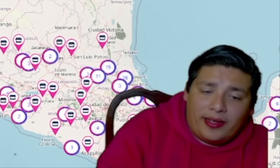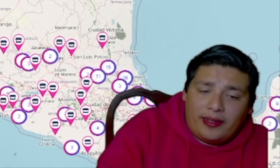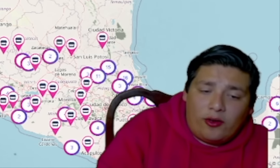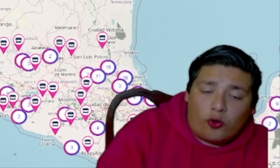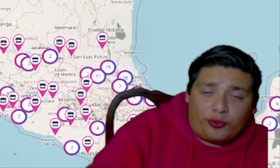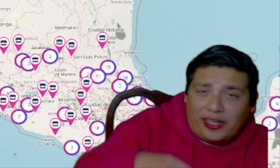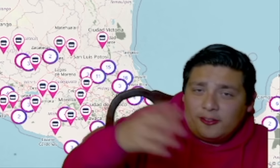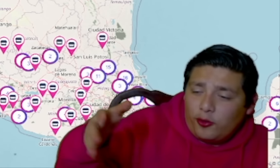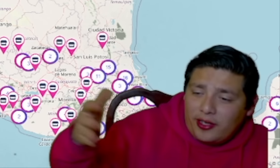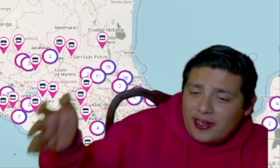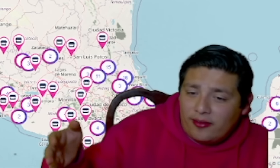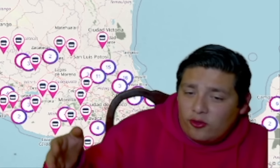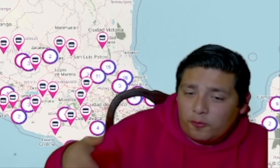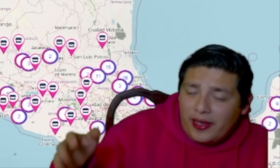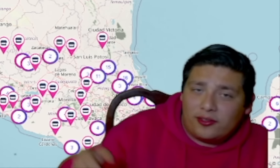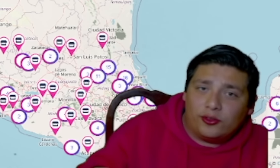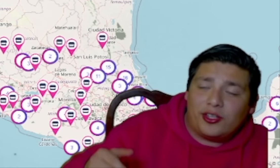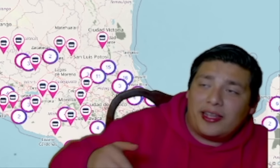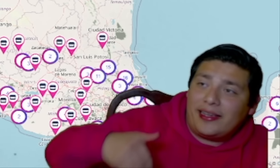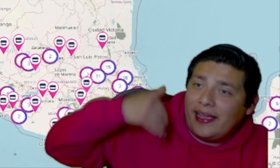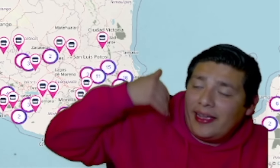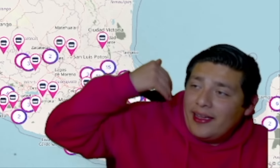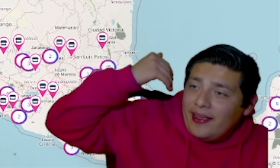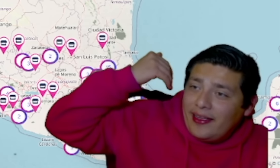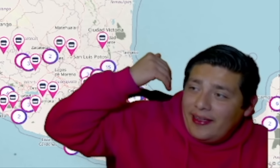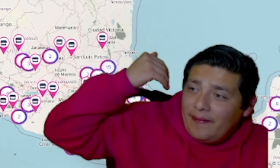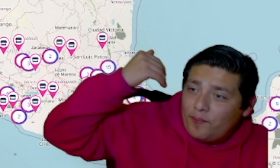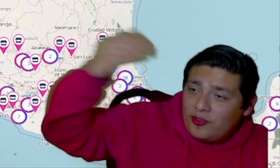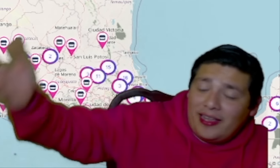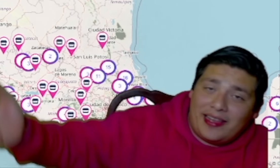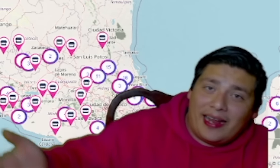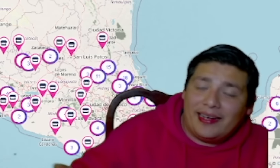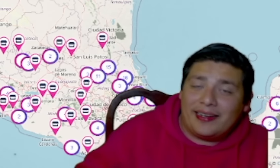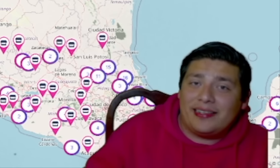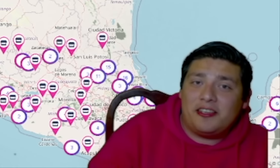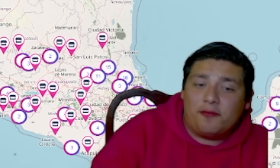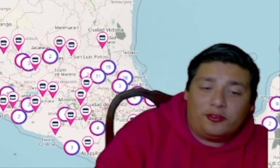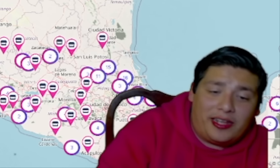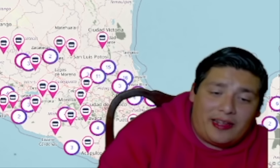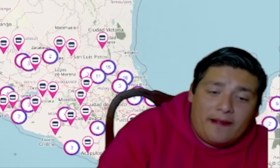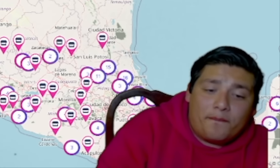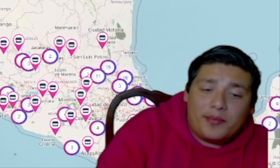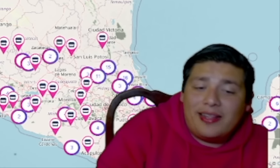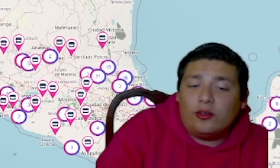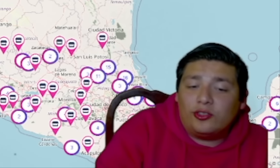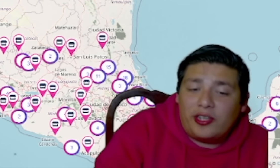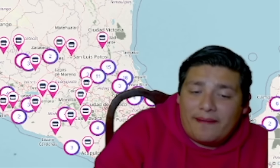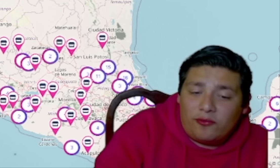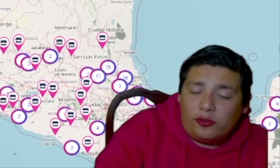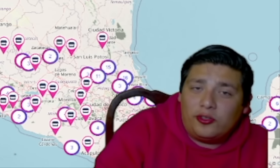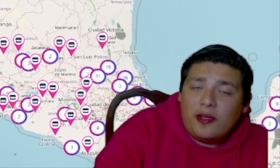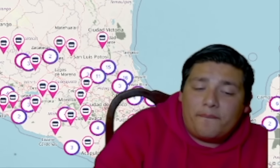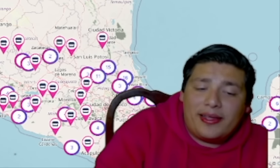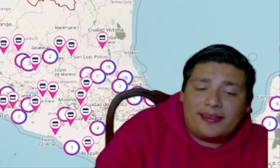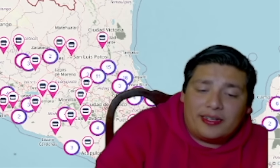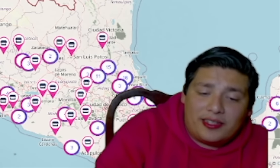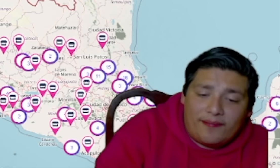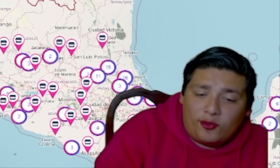cueste, lo contrates por 500 pesos y que te lleguen recibos de